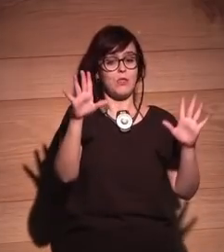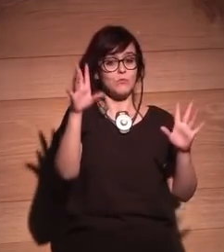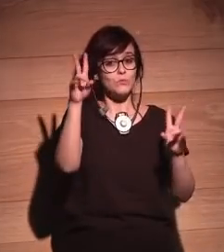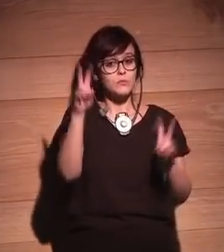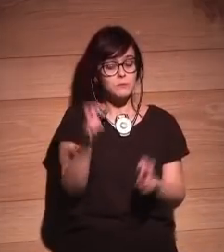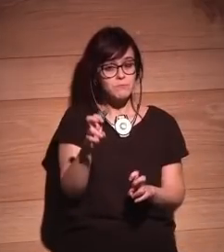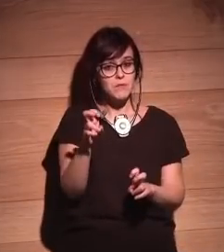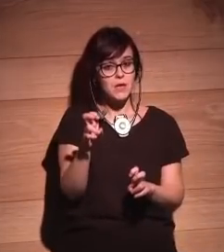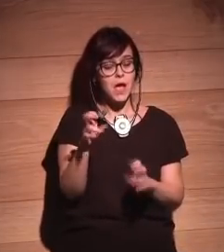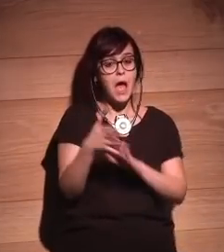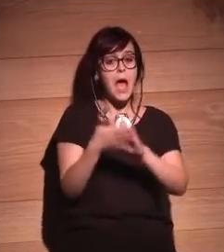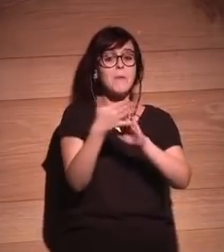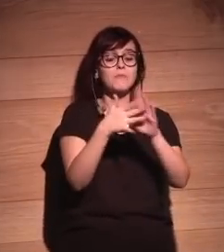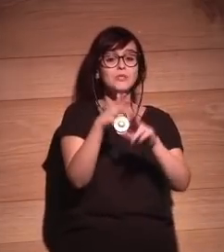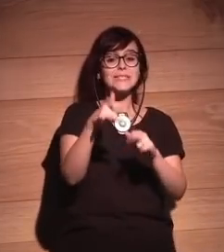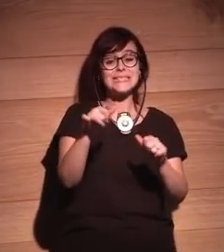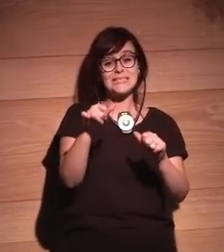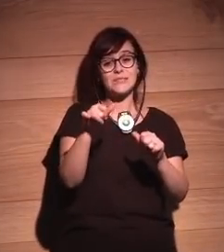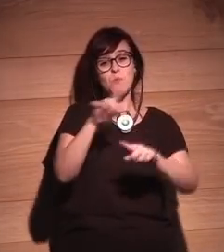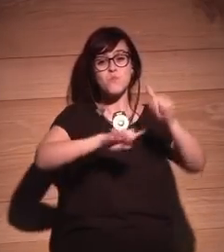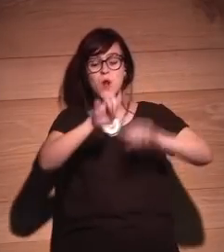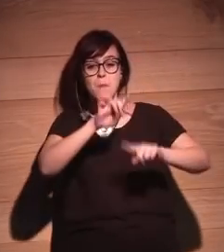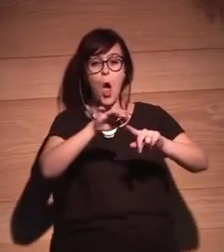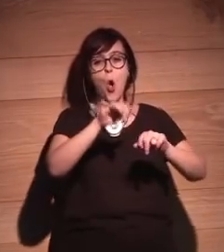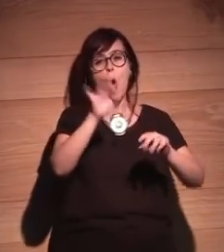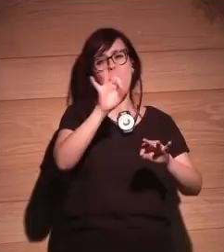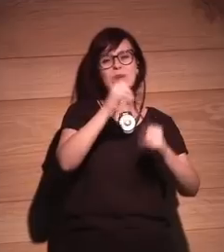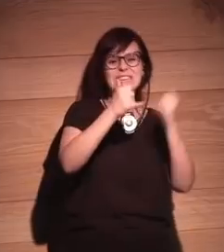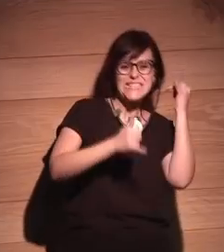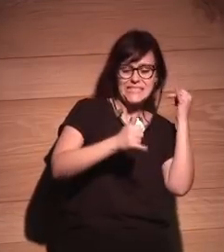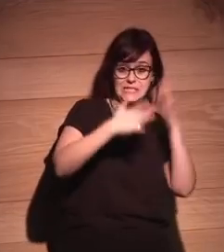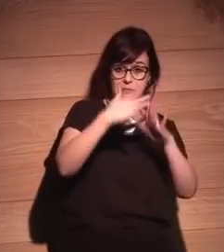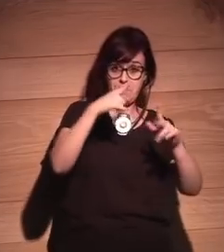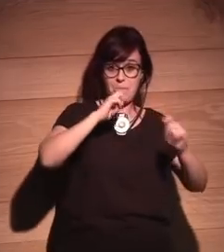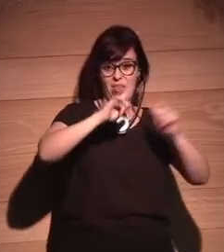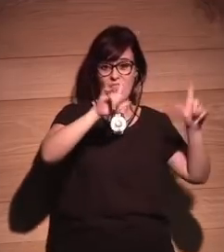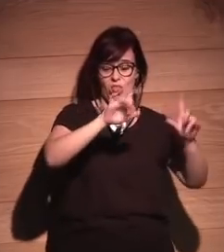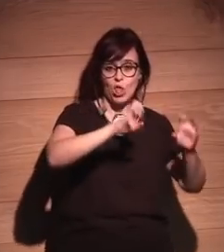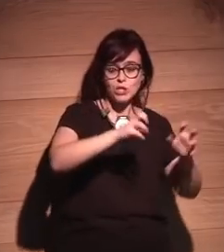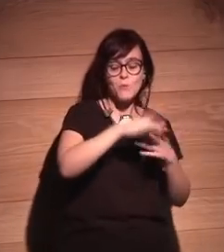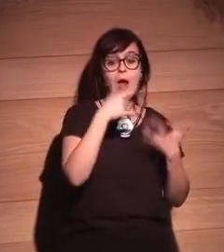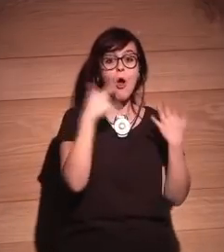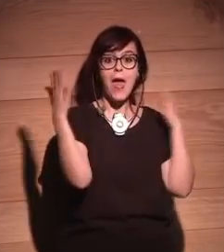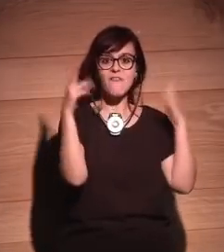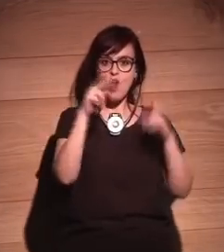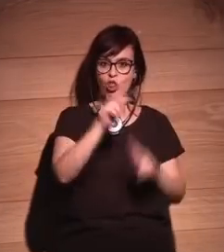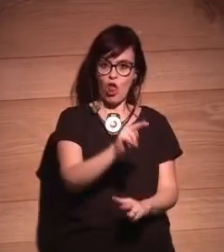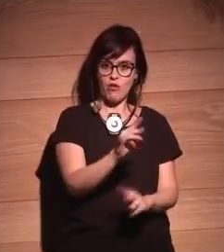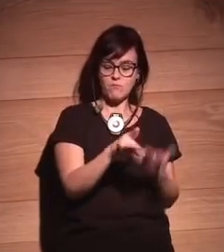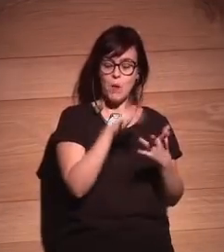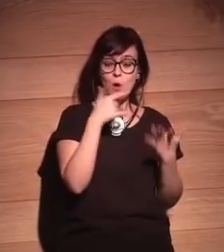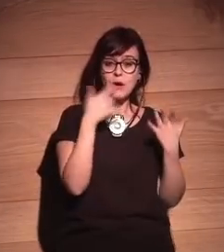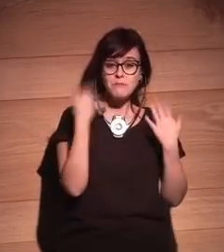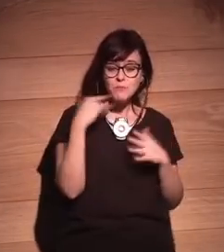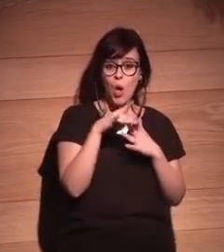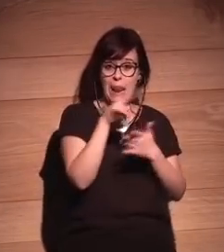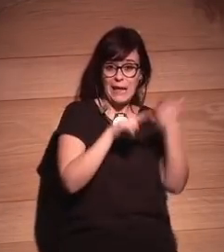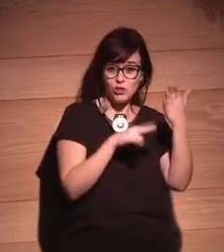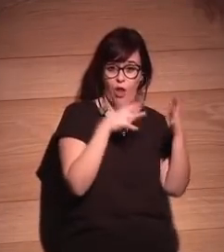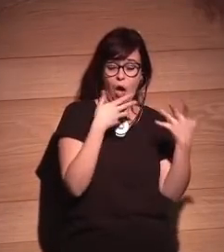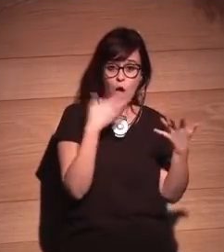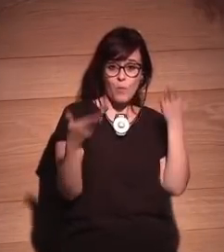cuando hablamos de la crisis en los medios, porque estamos en una era de oro realmente para los medios. Tenemos más lectores que nunca